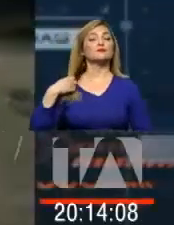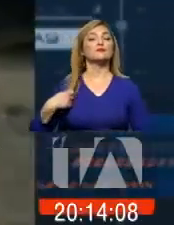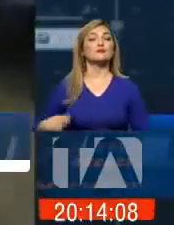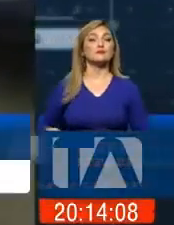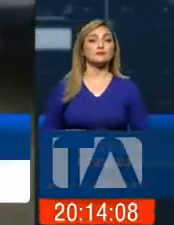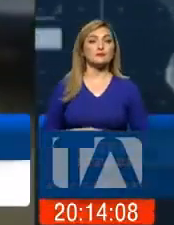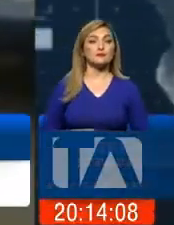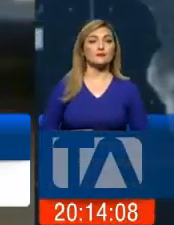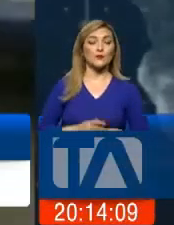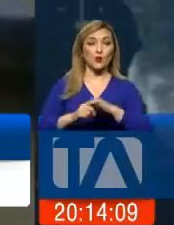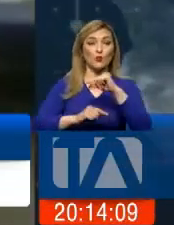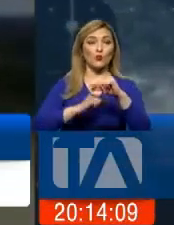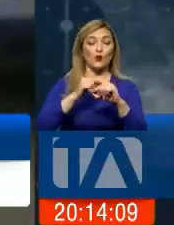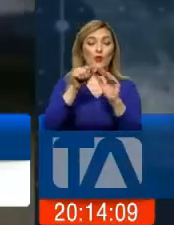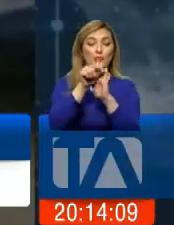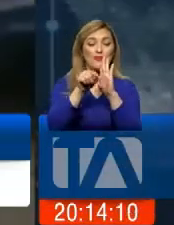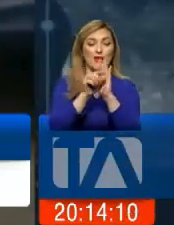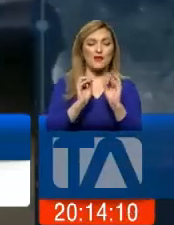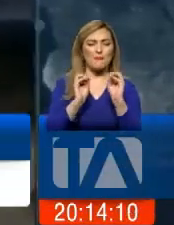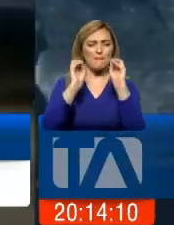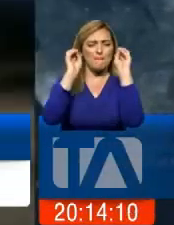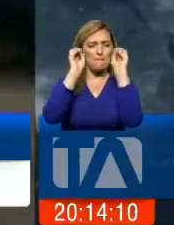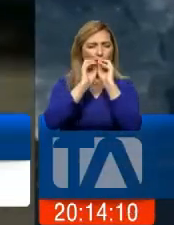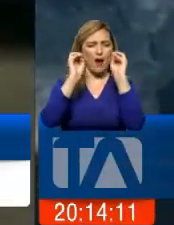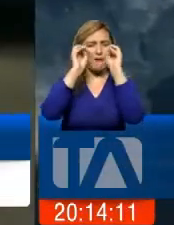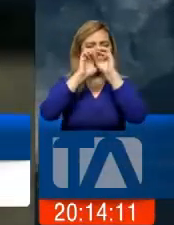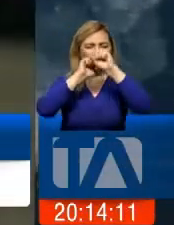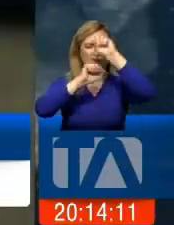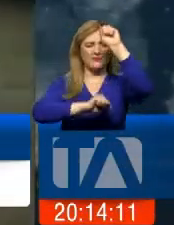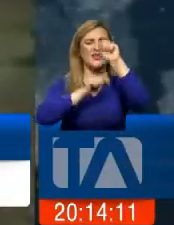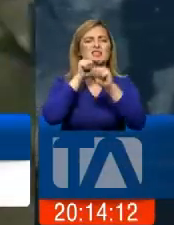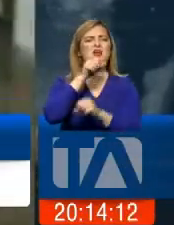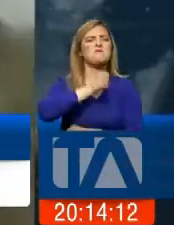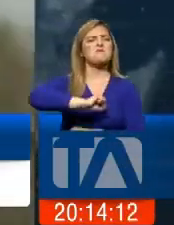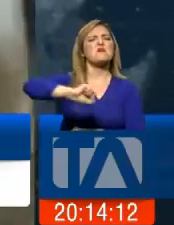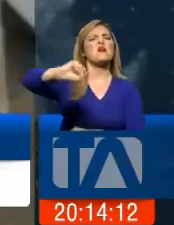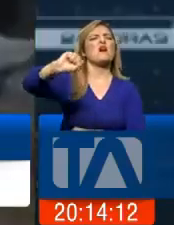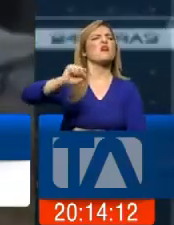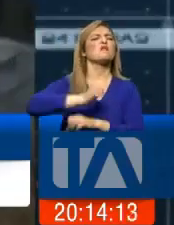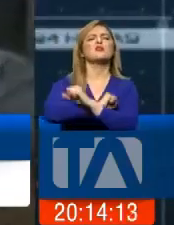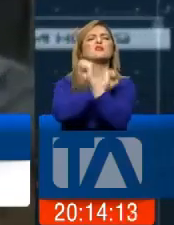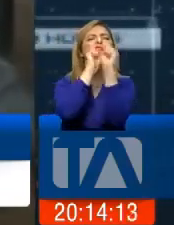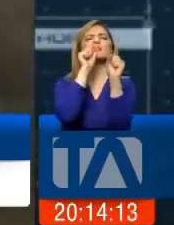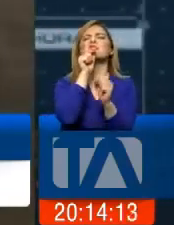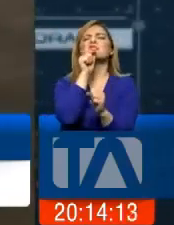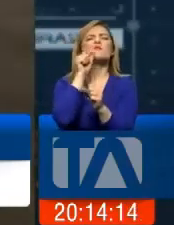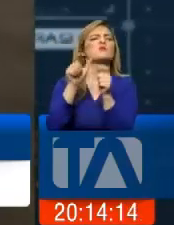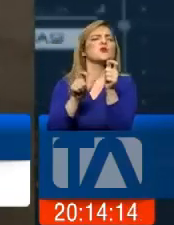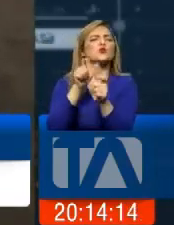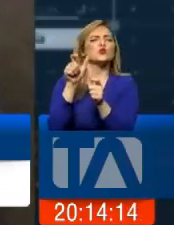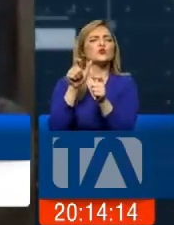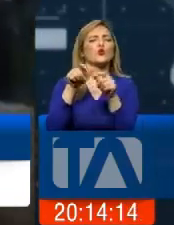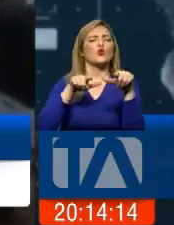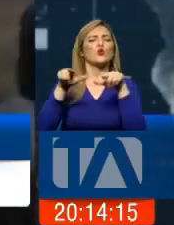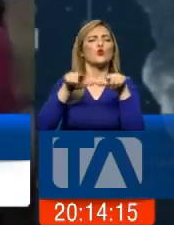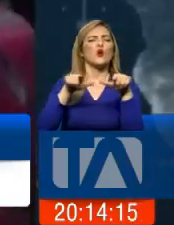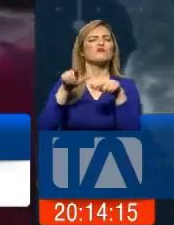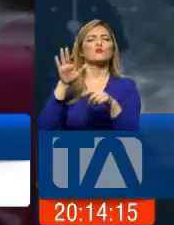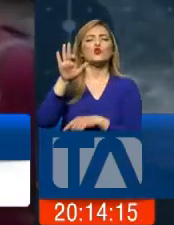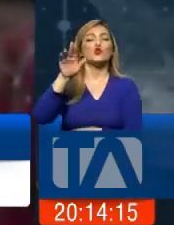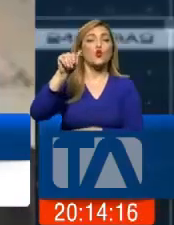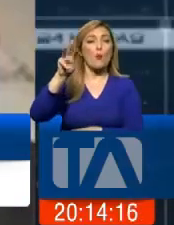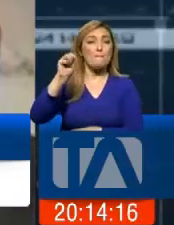Poco a poco se van conociendo más detalles de la tripulación que viajaba en la avioneta siniestrada esta mañana en el sector El Bendito, en Tumbes,